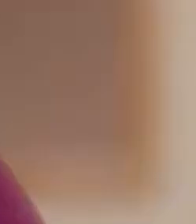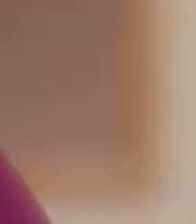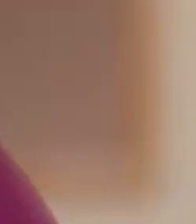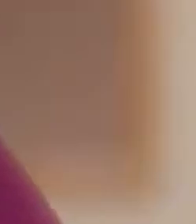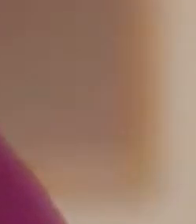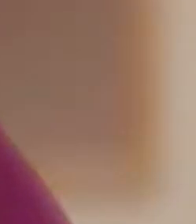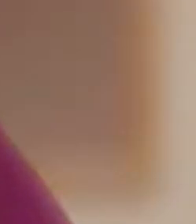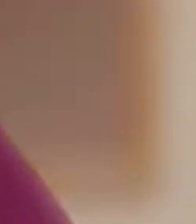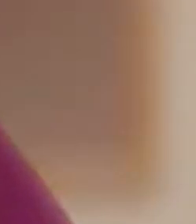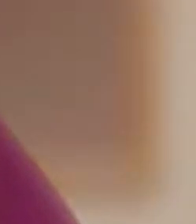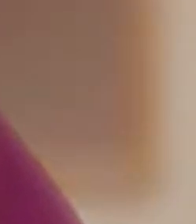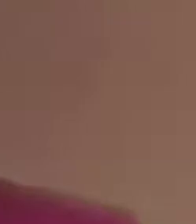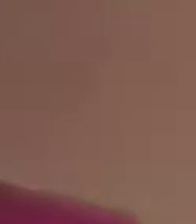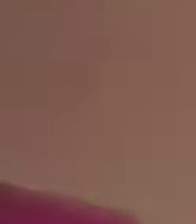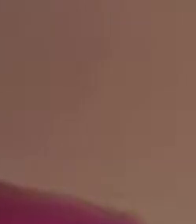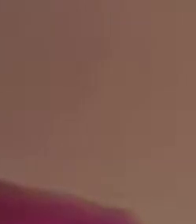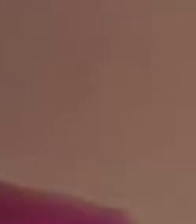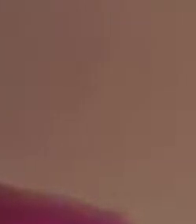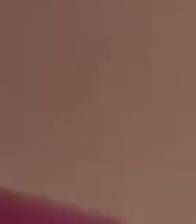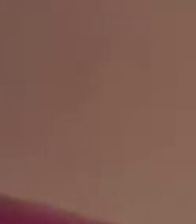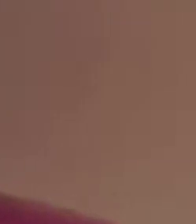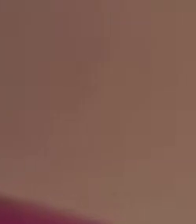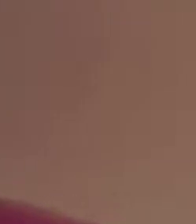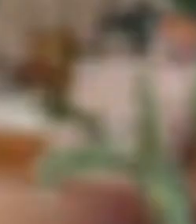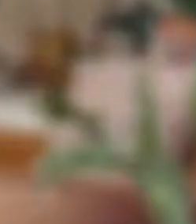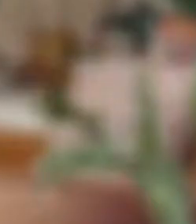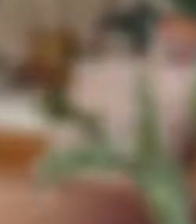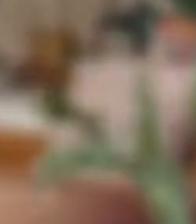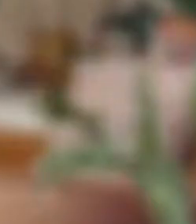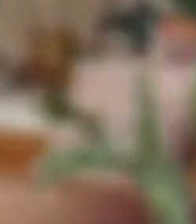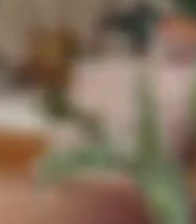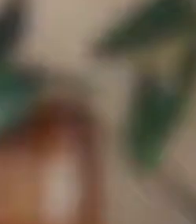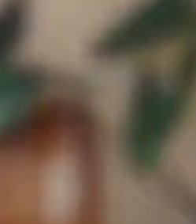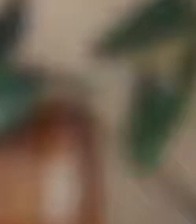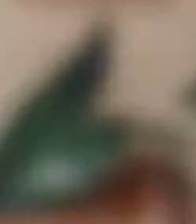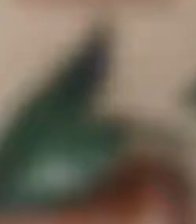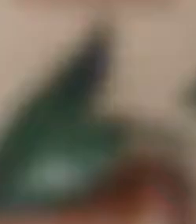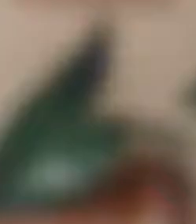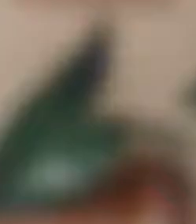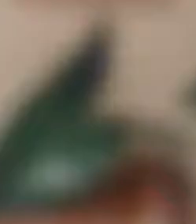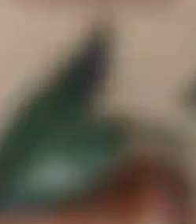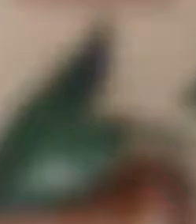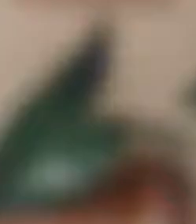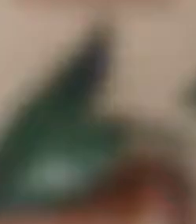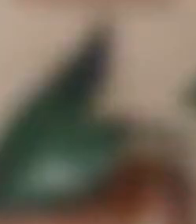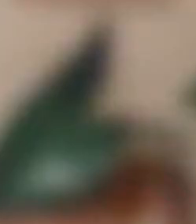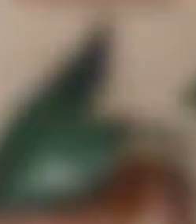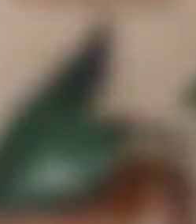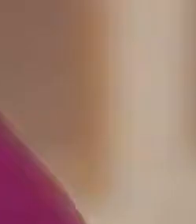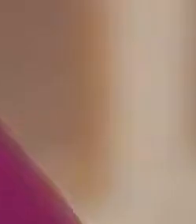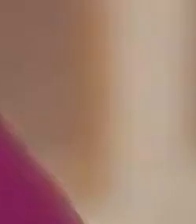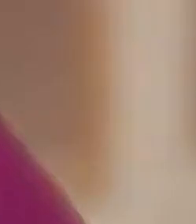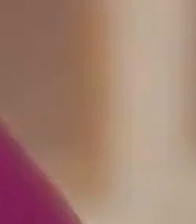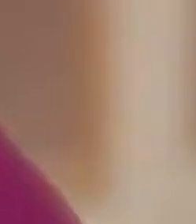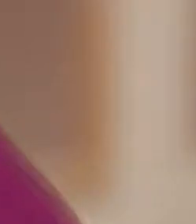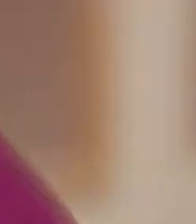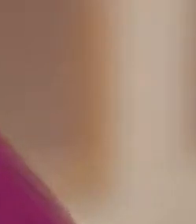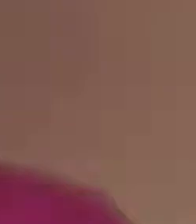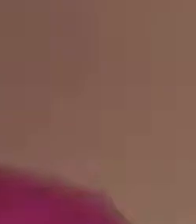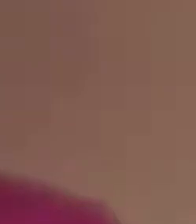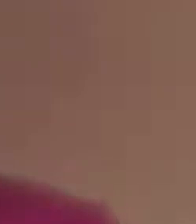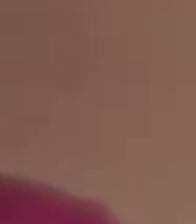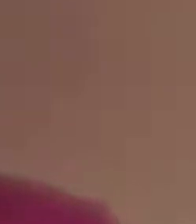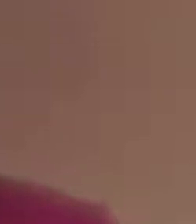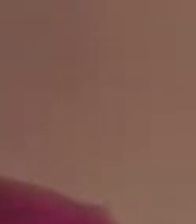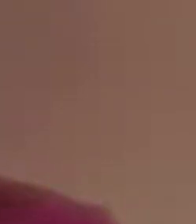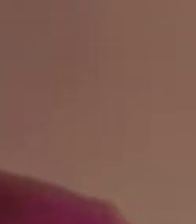Me di cuenta de que esto del virus va para largo. Escuelas, parques y negocios cerrados. Muy triste